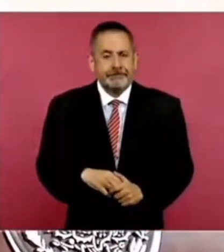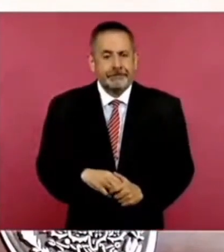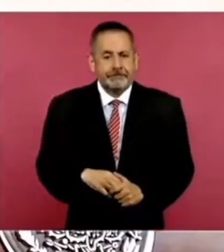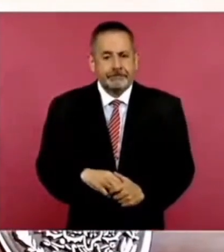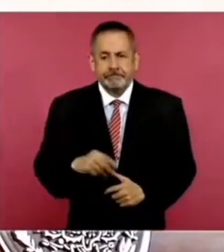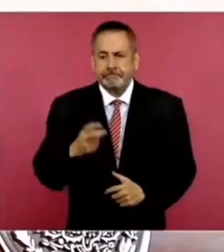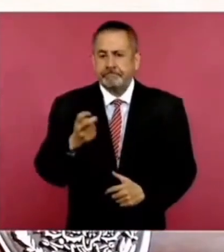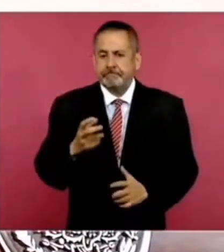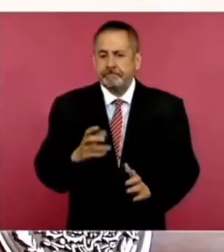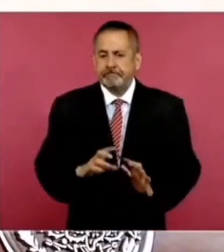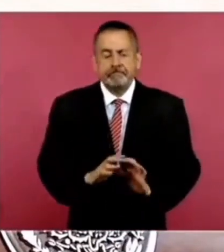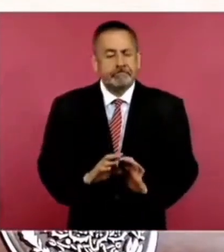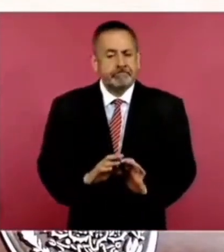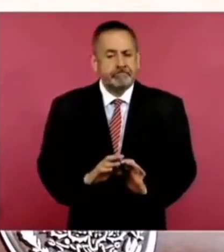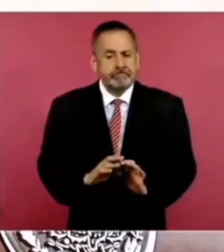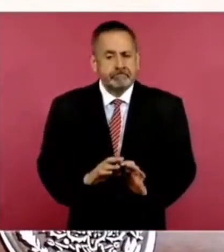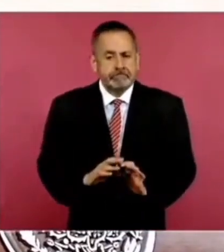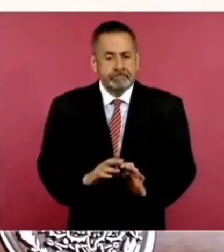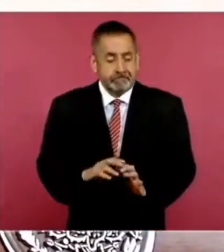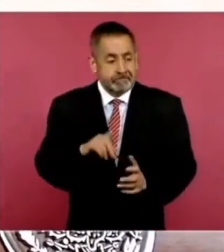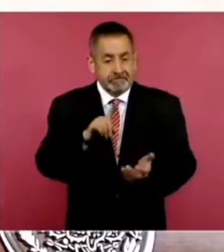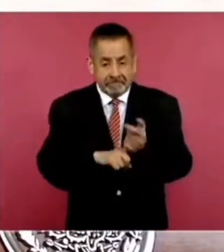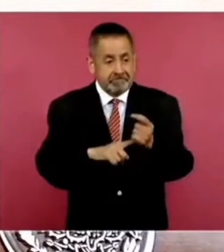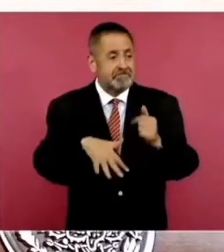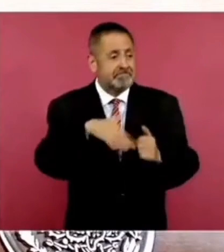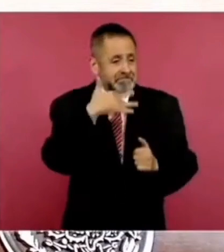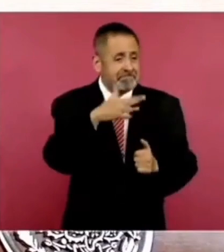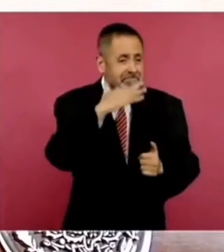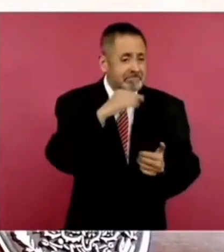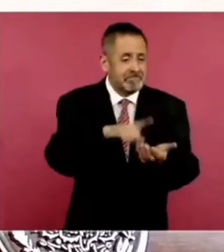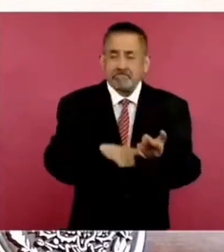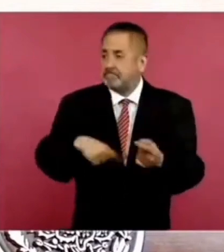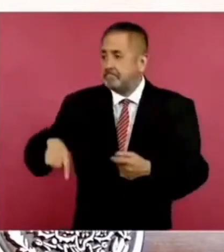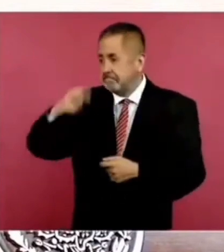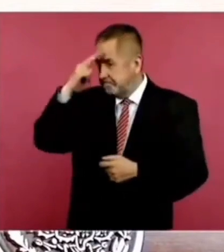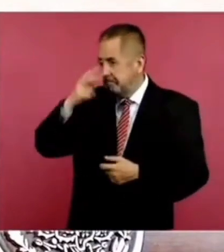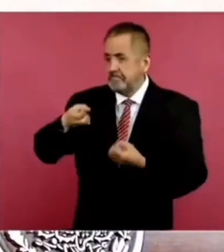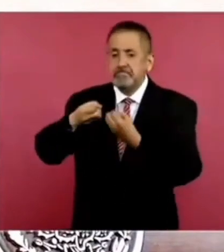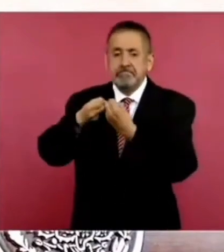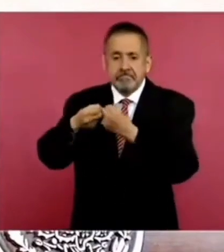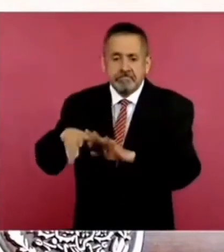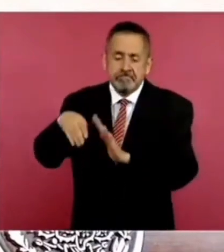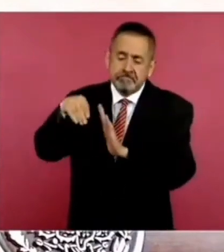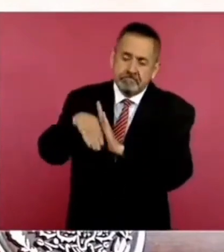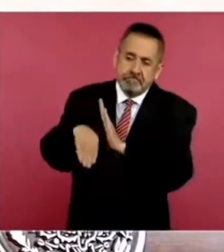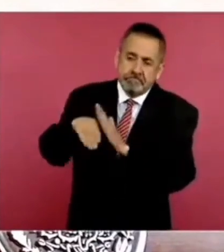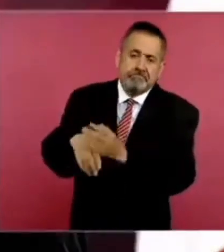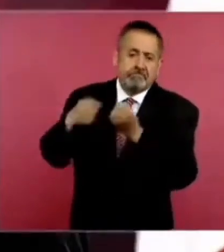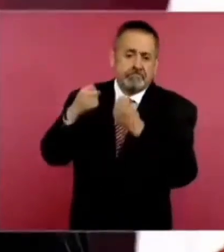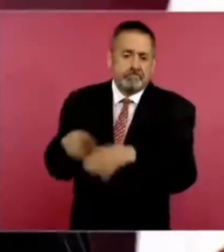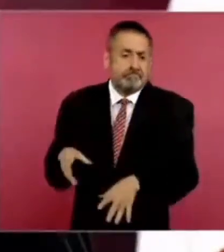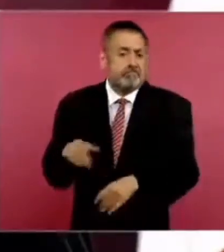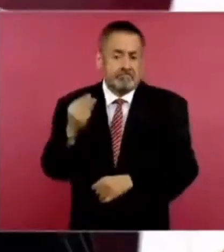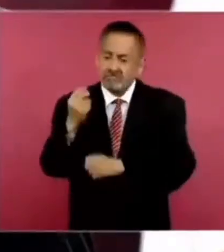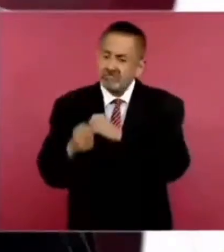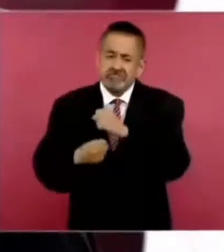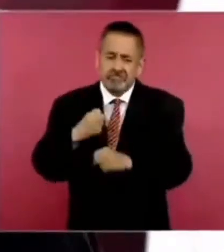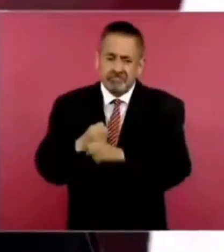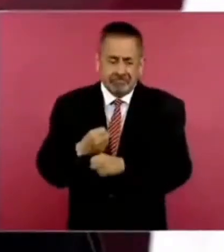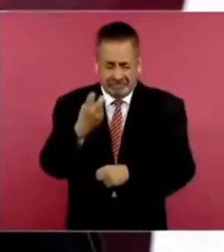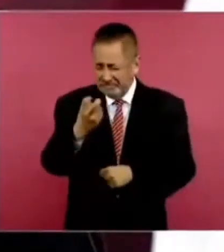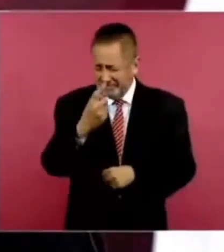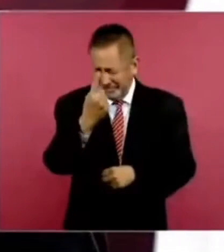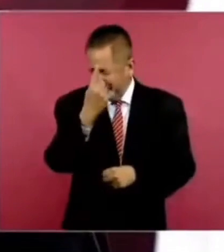es lo que más dañó a México durante mucho tiempo. Es la causa